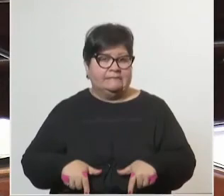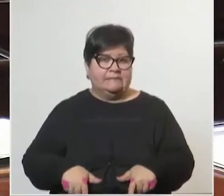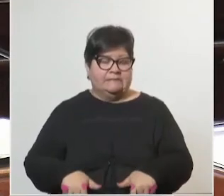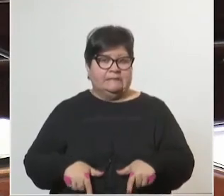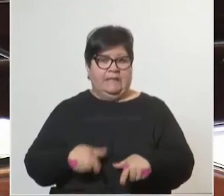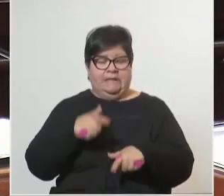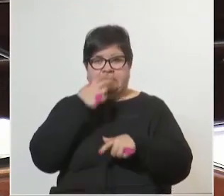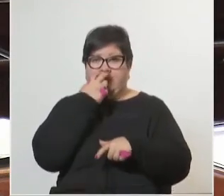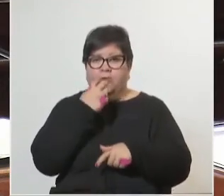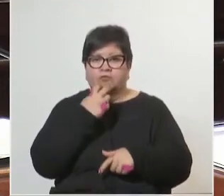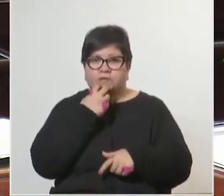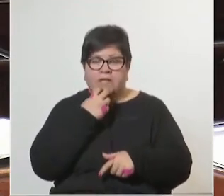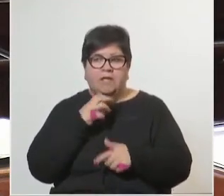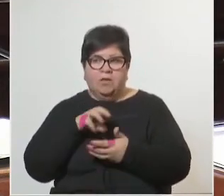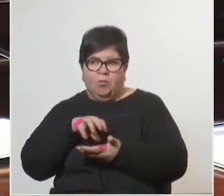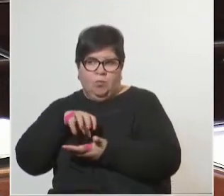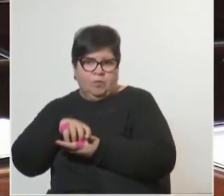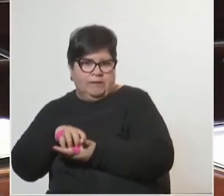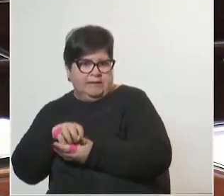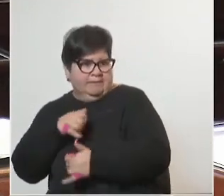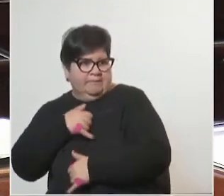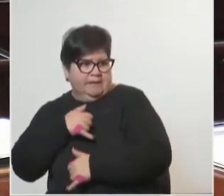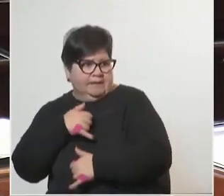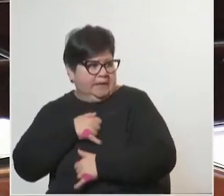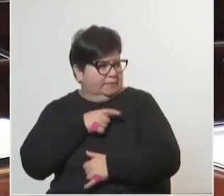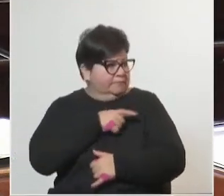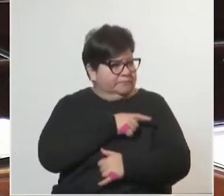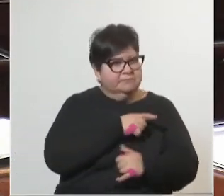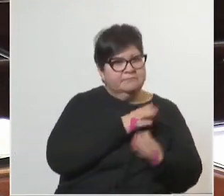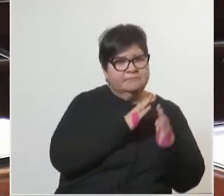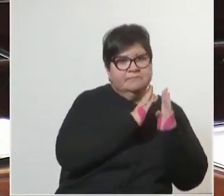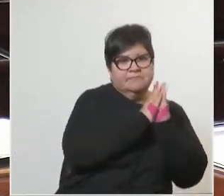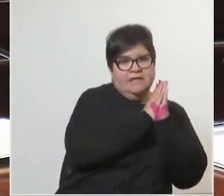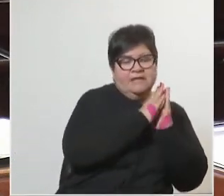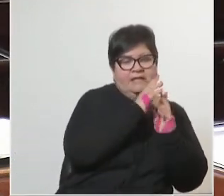Militar y esquinado con la Catedral.